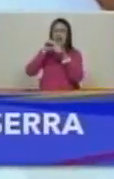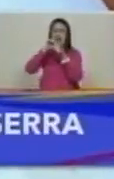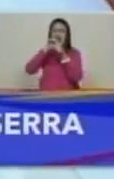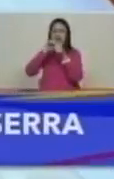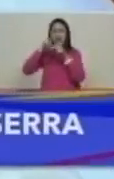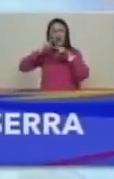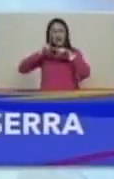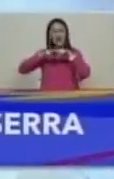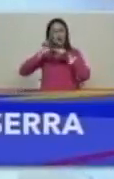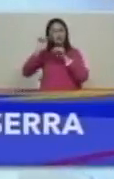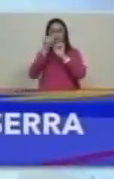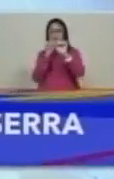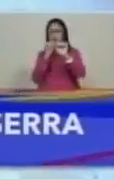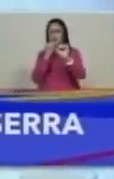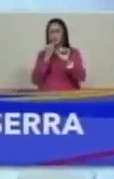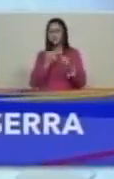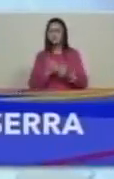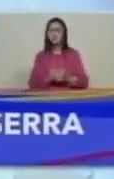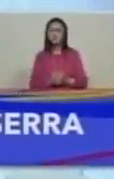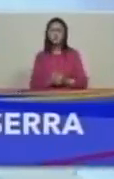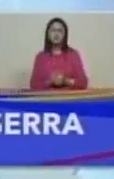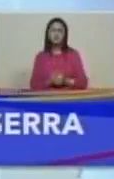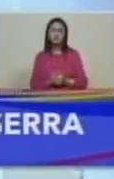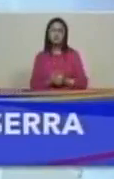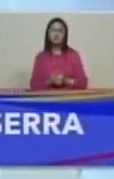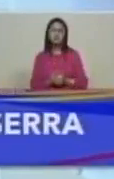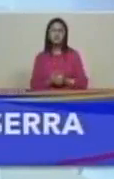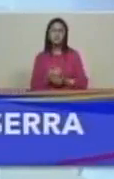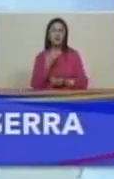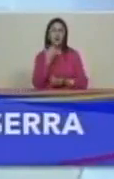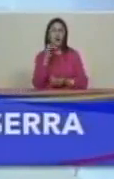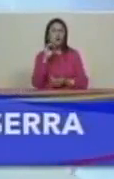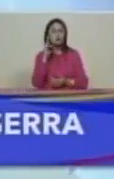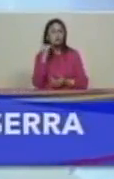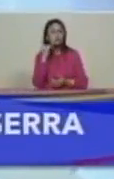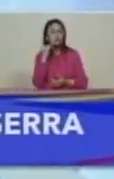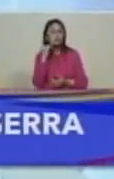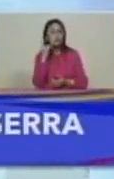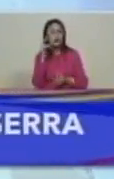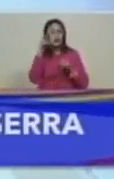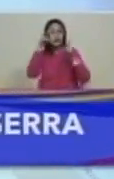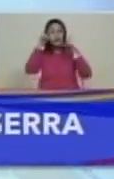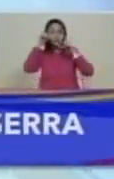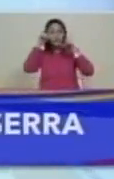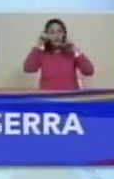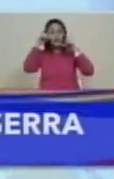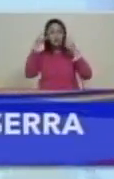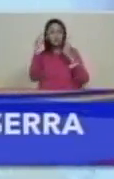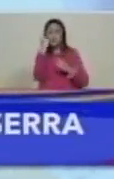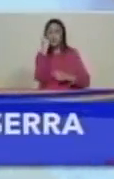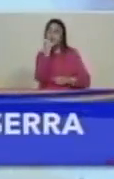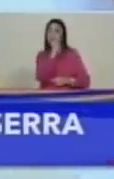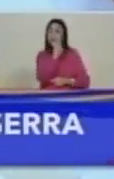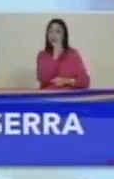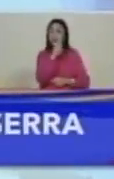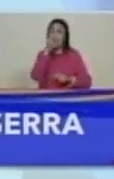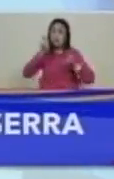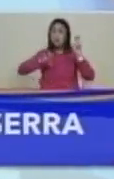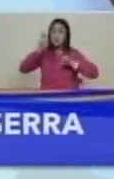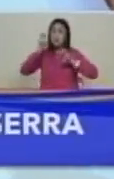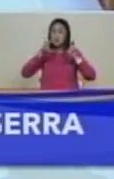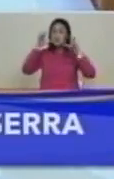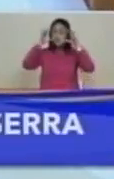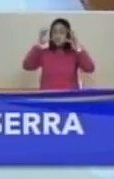evaluación visual. Ahí vamos a determinar si algún niño tiene alguna agudeza visual. Luego de la evaluación